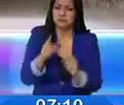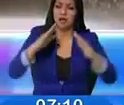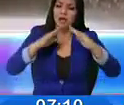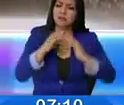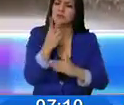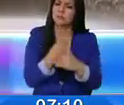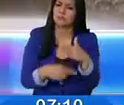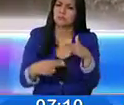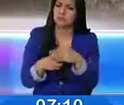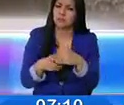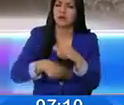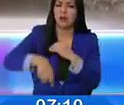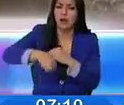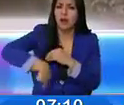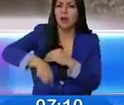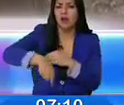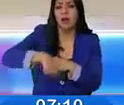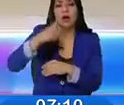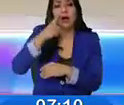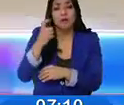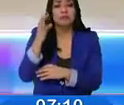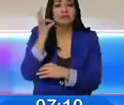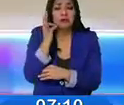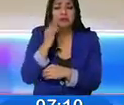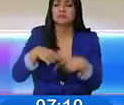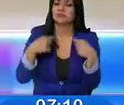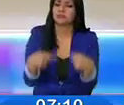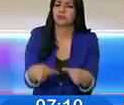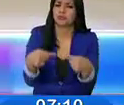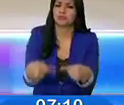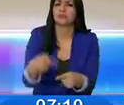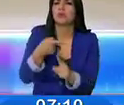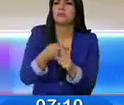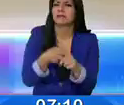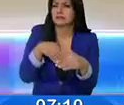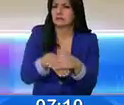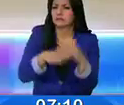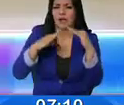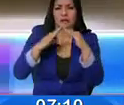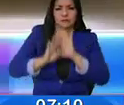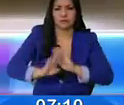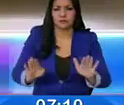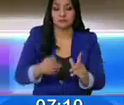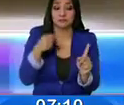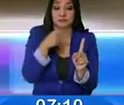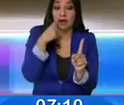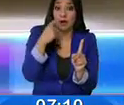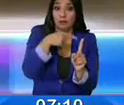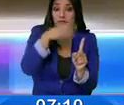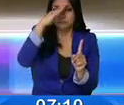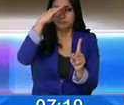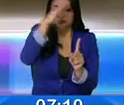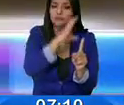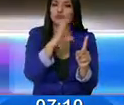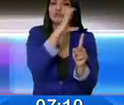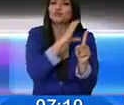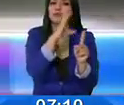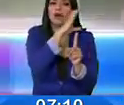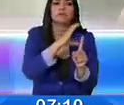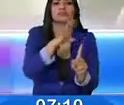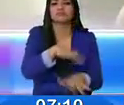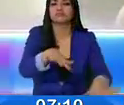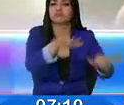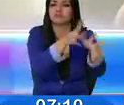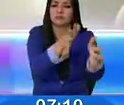entrar y salir todos los días a la pareja, que llegó a vivir aquí tan solo un mes. El sospechoso por ahora es buscado por la Policía Nacional.